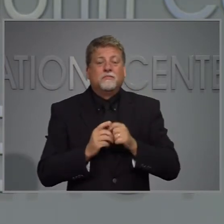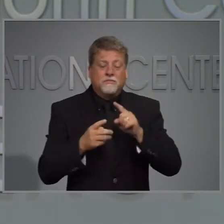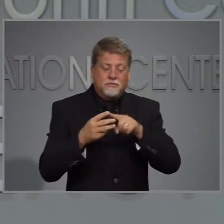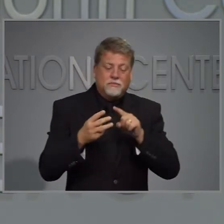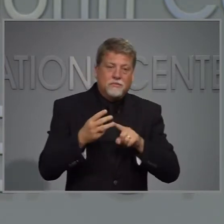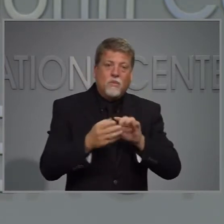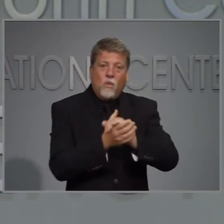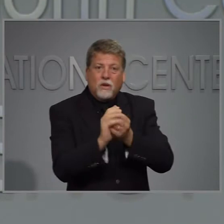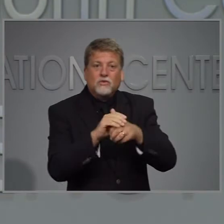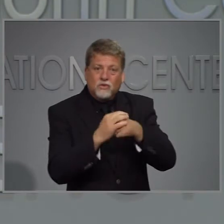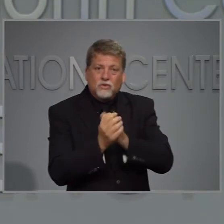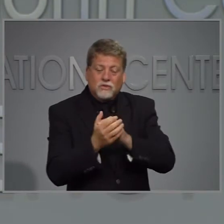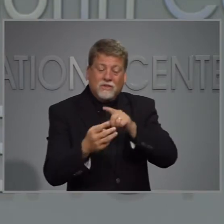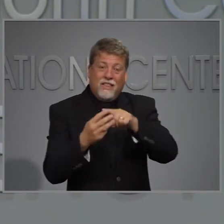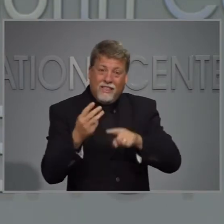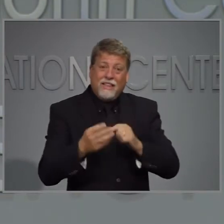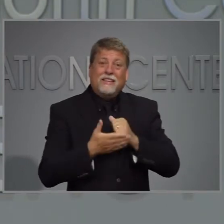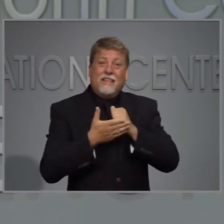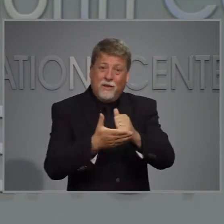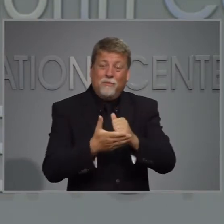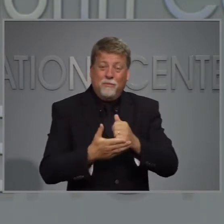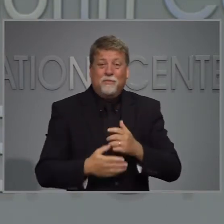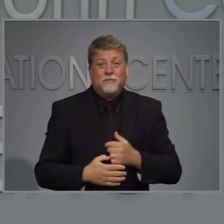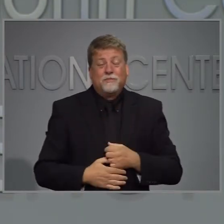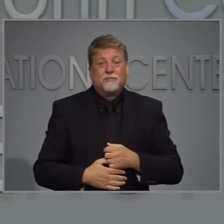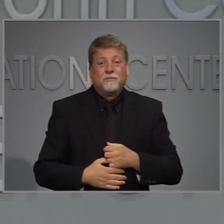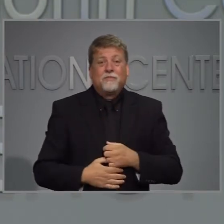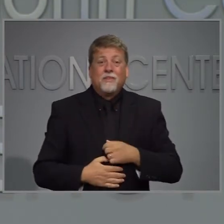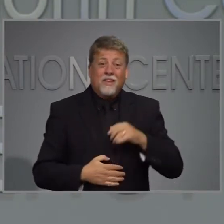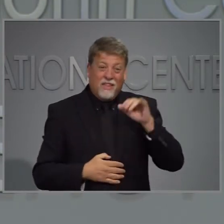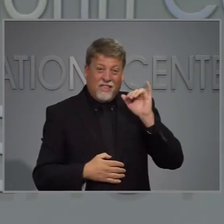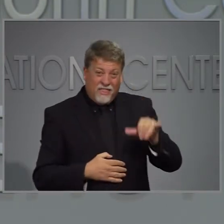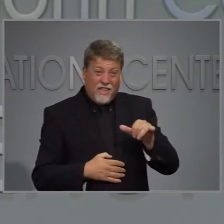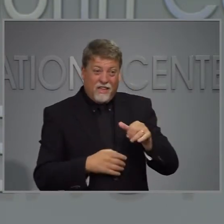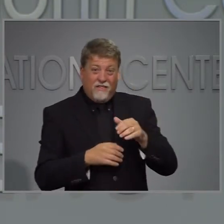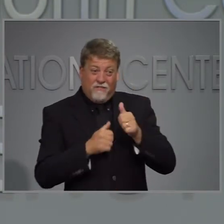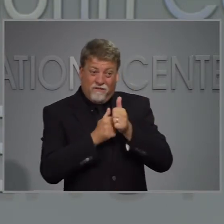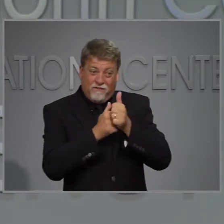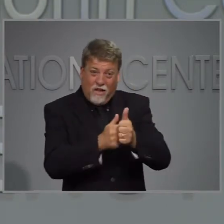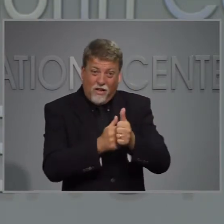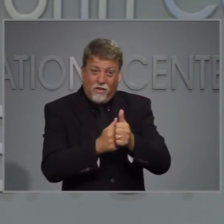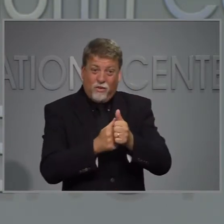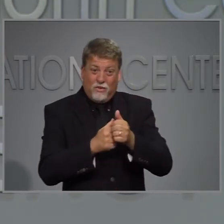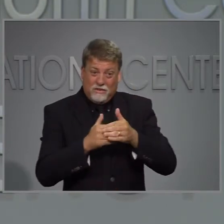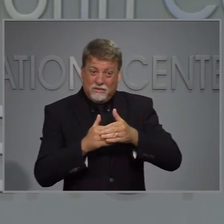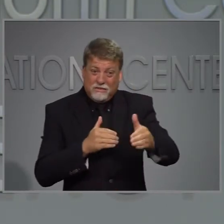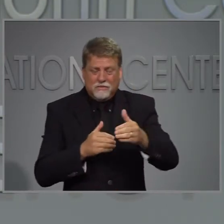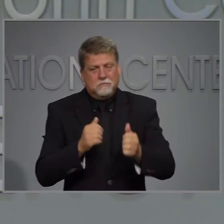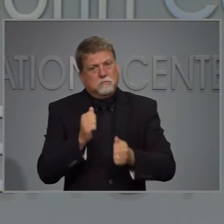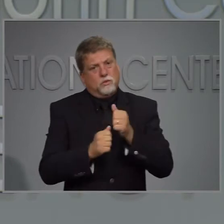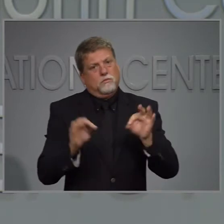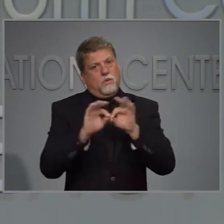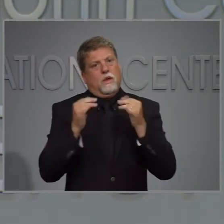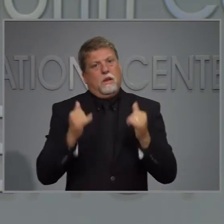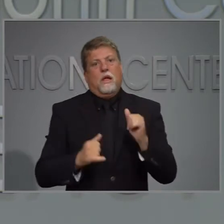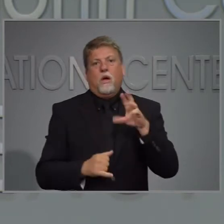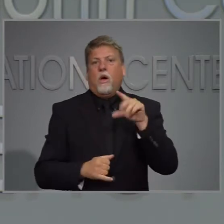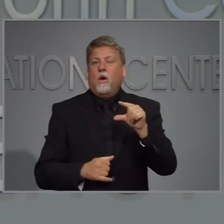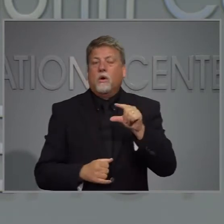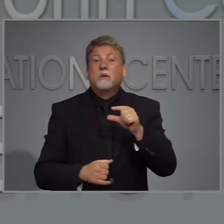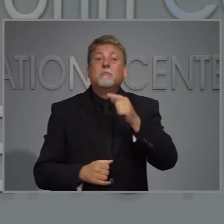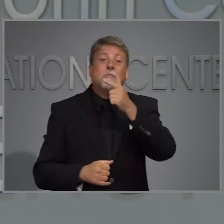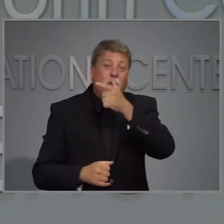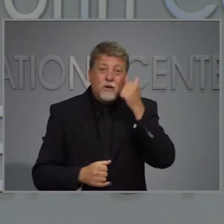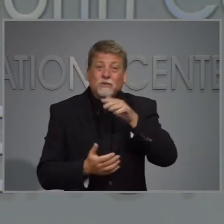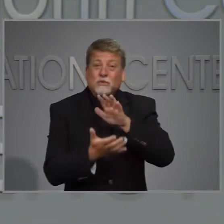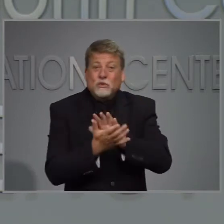estado están haciendo lo que debemos hacer para reducir la propagación, la mascarilla, esperar a 6 pies y lavarse las manos.